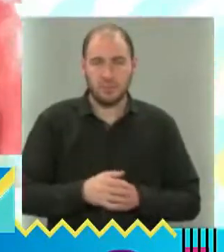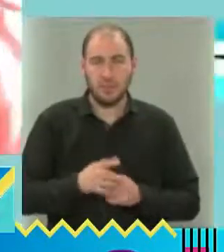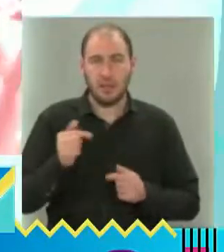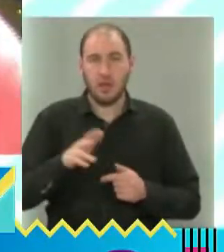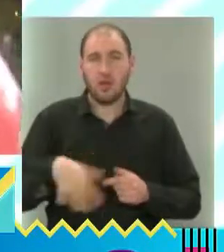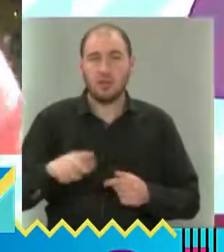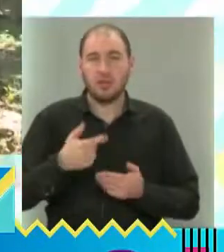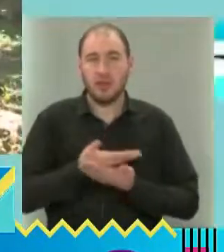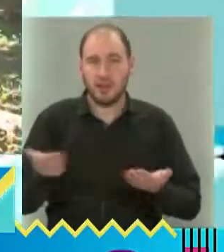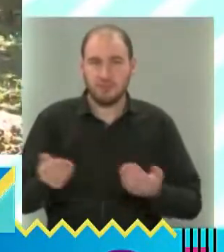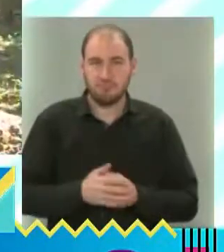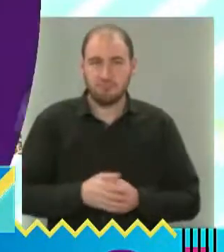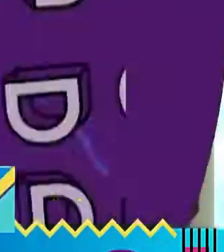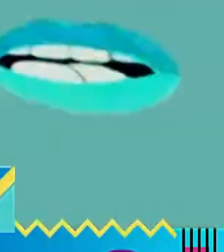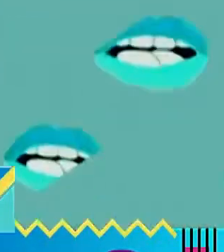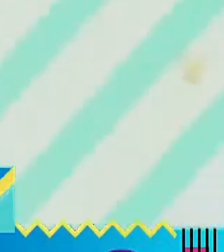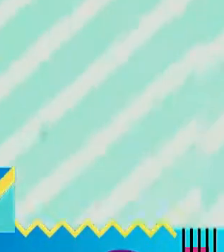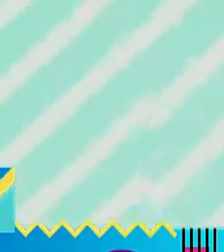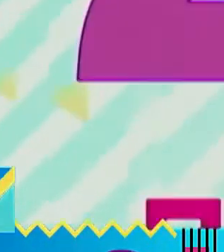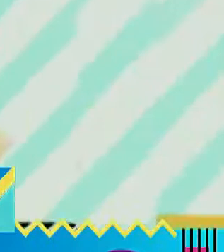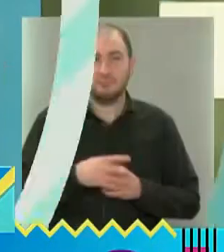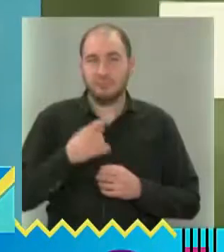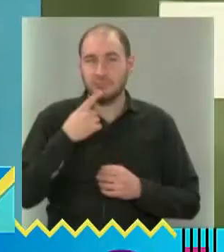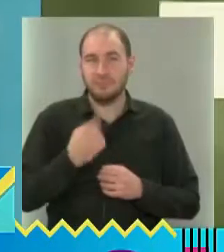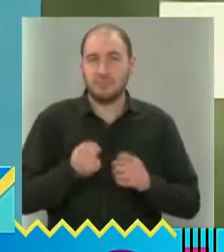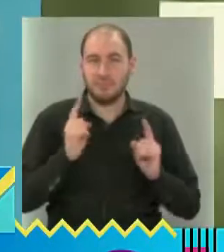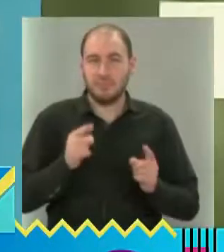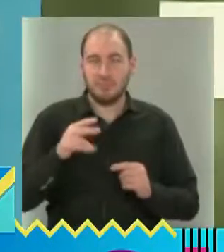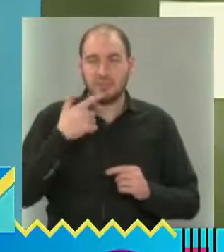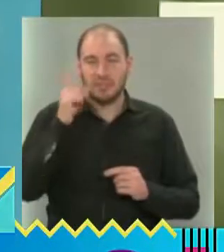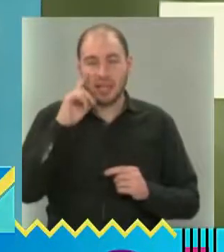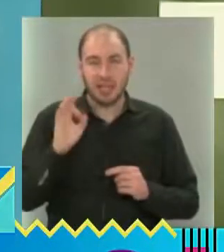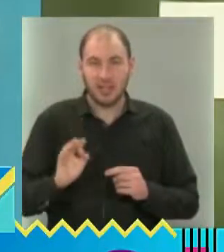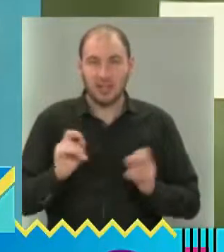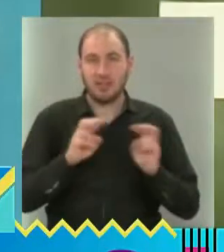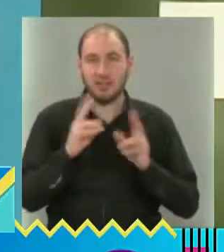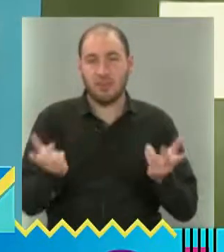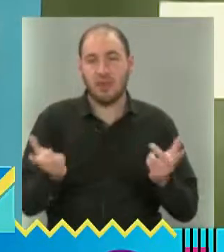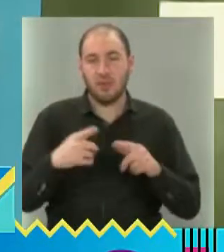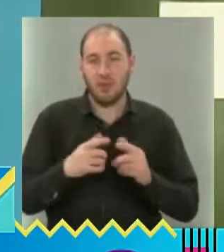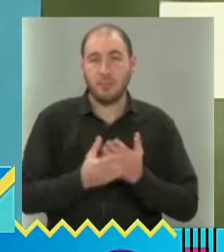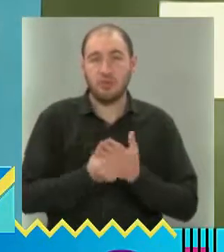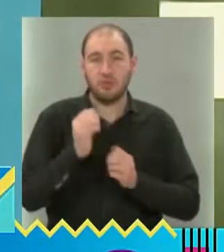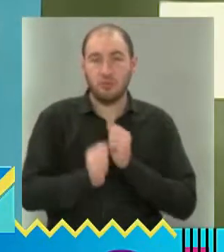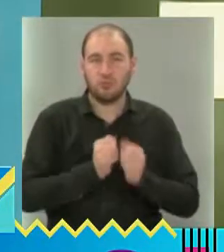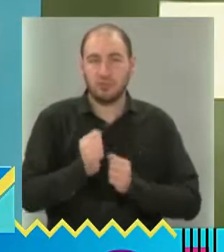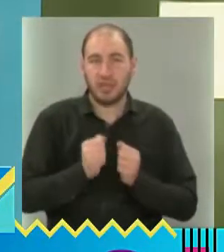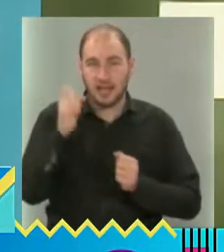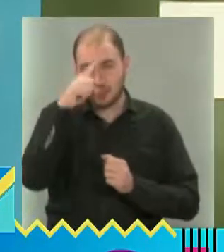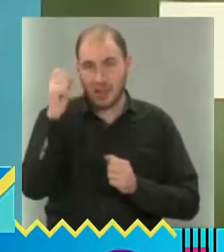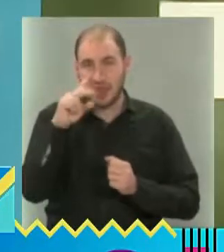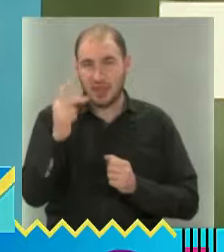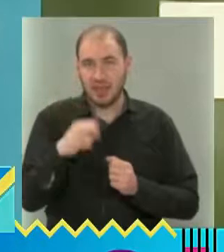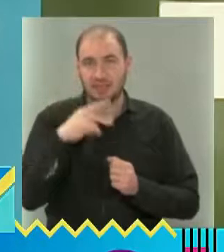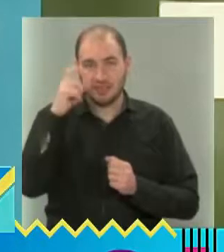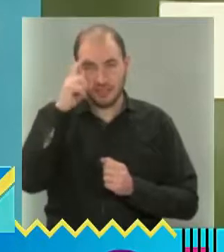un contexto general. Bueno, les voy a repetir la última pregunta que hice a Sergio Villanueva, que tiene que ver con esta reunión con el ministro de Producción Nacional, Dante